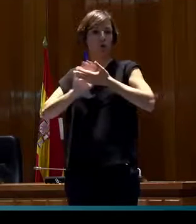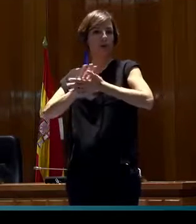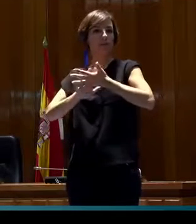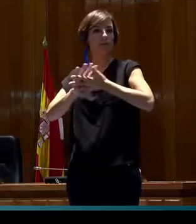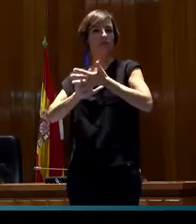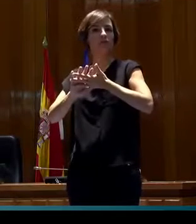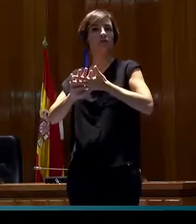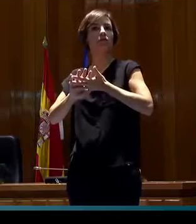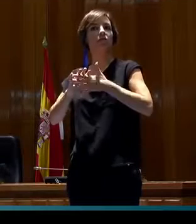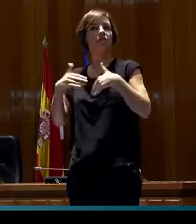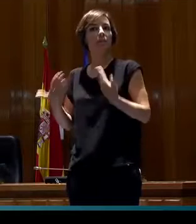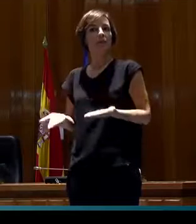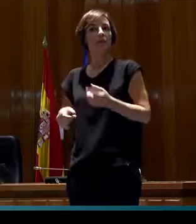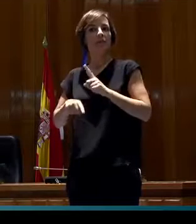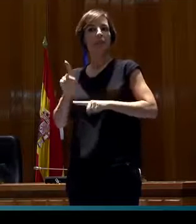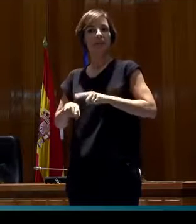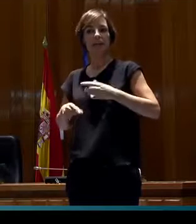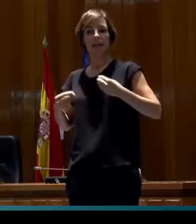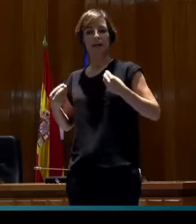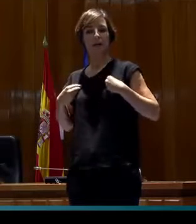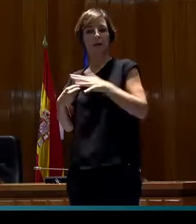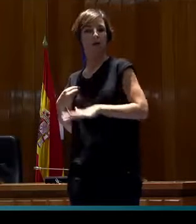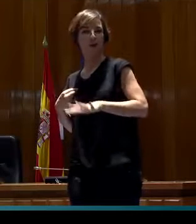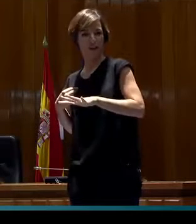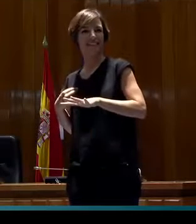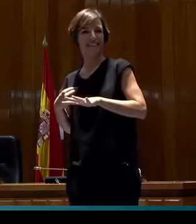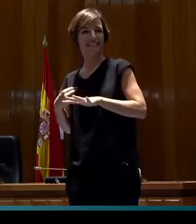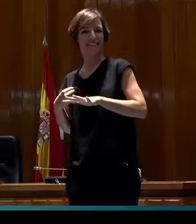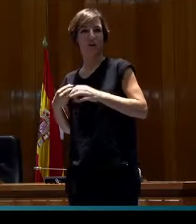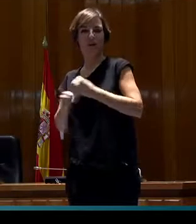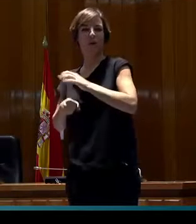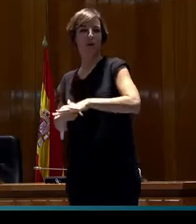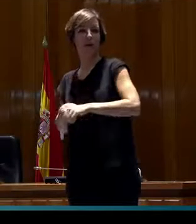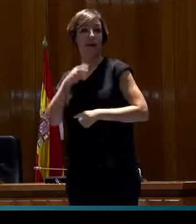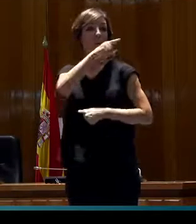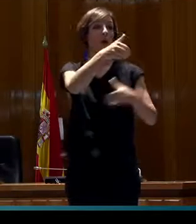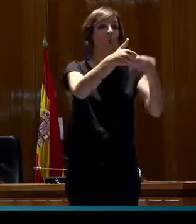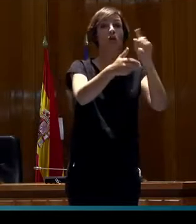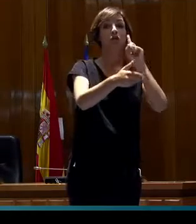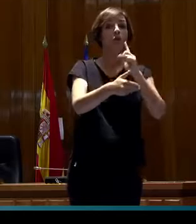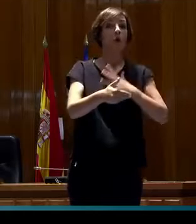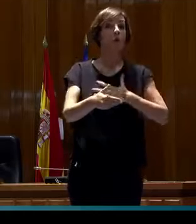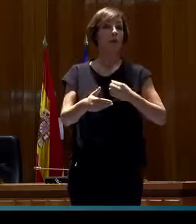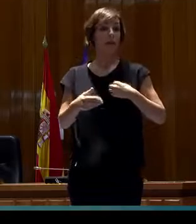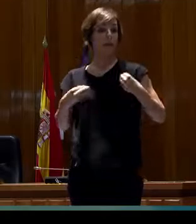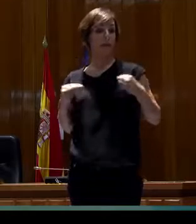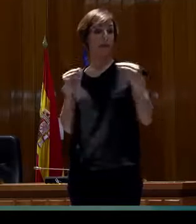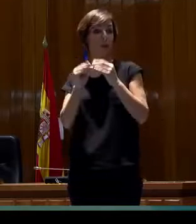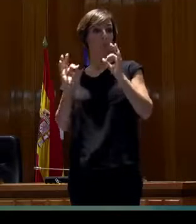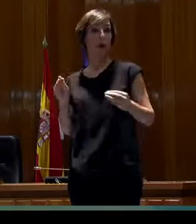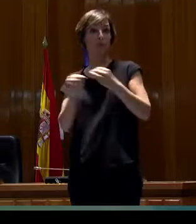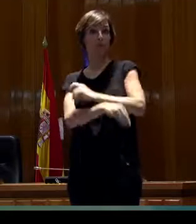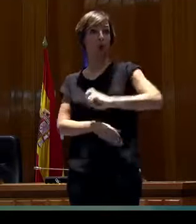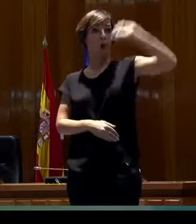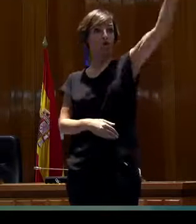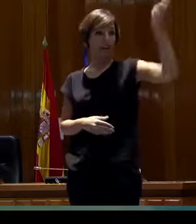se ve condicionado por su punto de partida. Y, por tanto, el usuario de destino puede ser una provincia, una región completamente